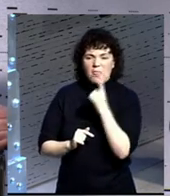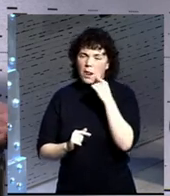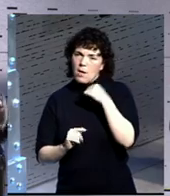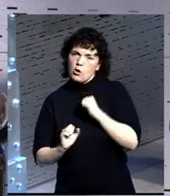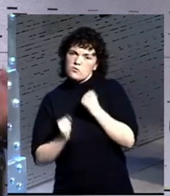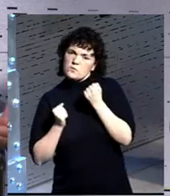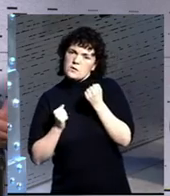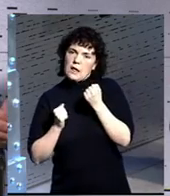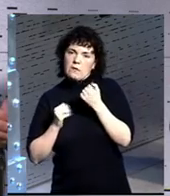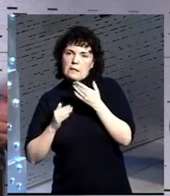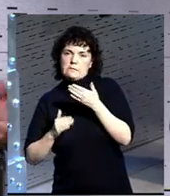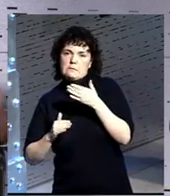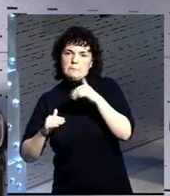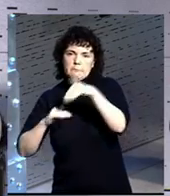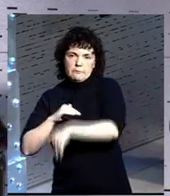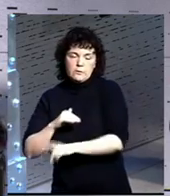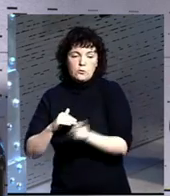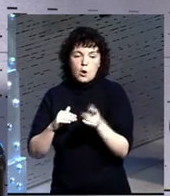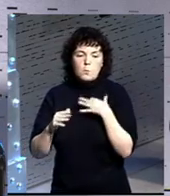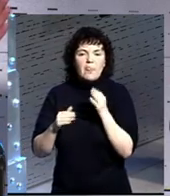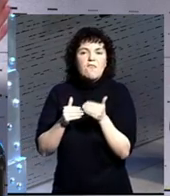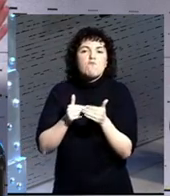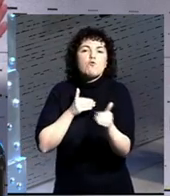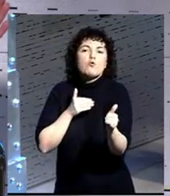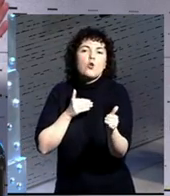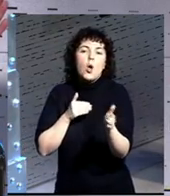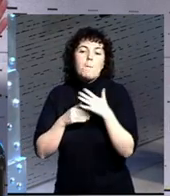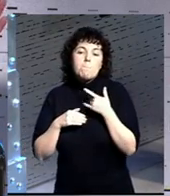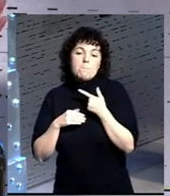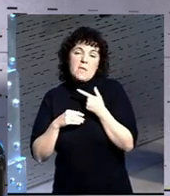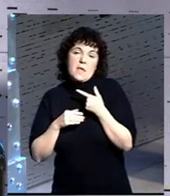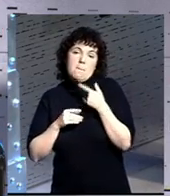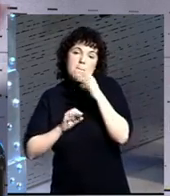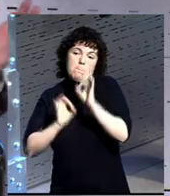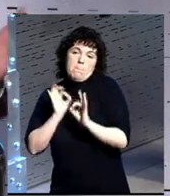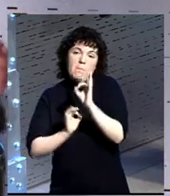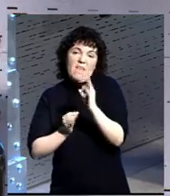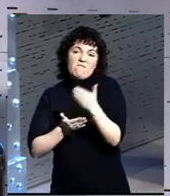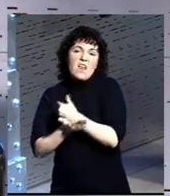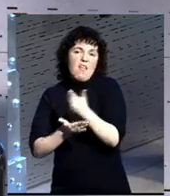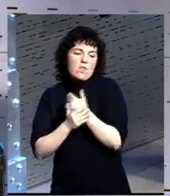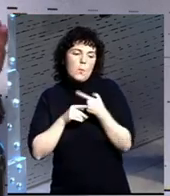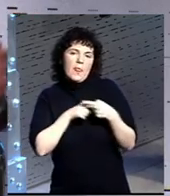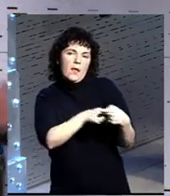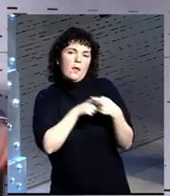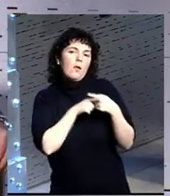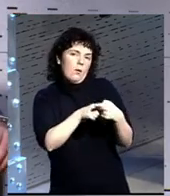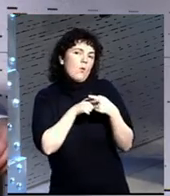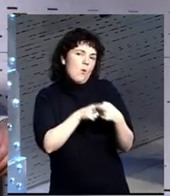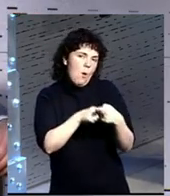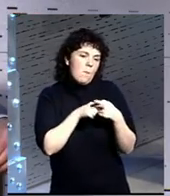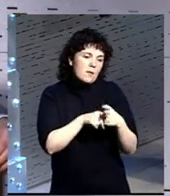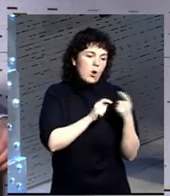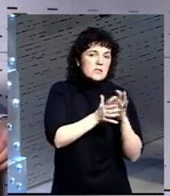simplemente el que tengamos en un futuro que compartir nuestro margen, nuestro beneficio con otros nuevos entrantes que estarán allí también